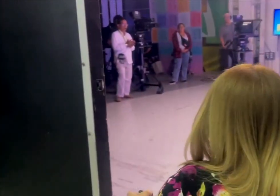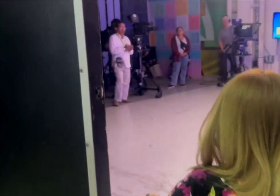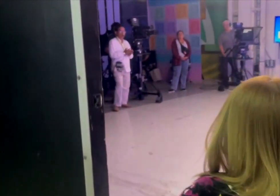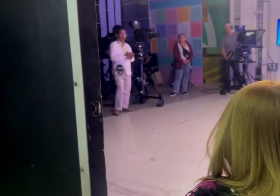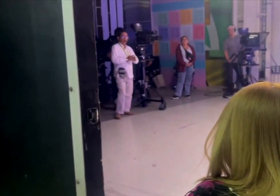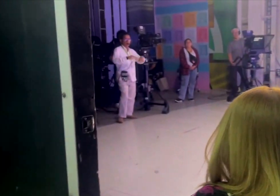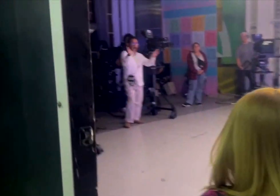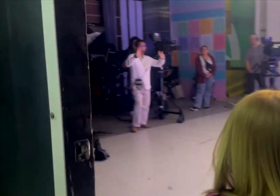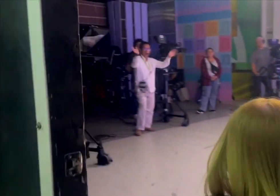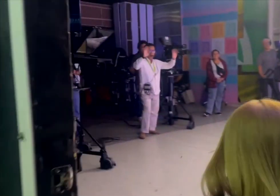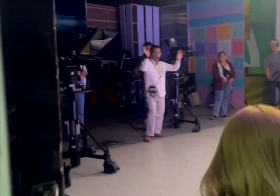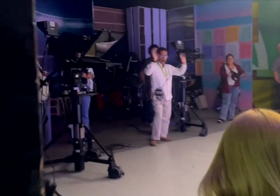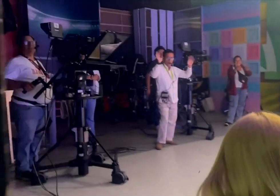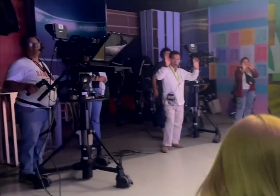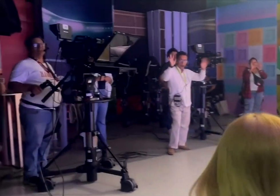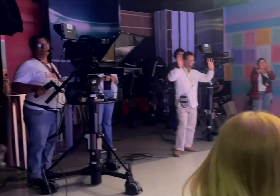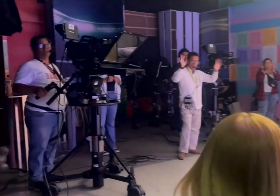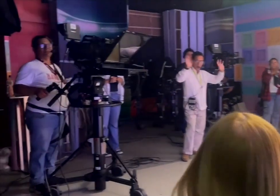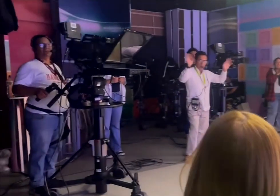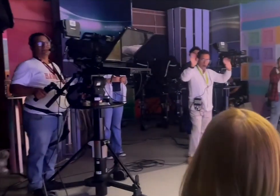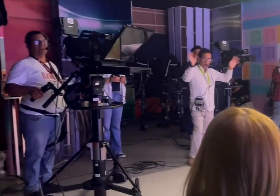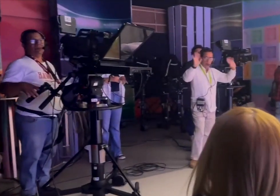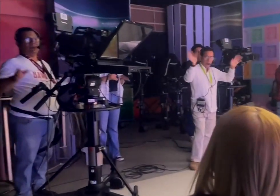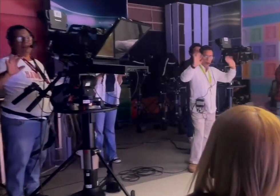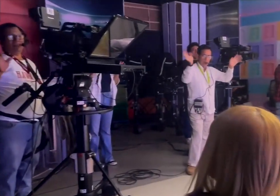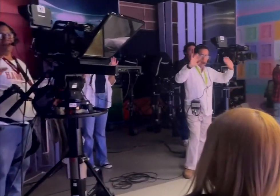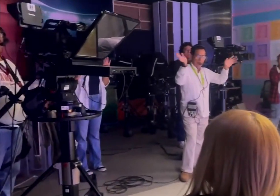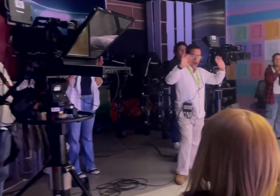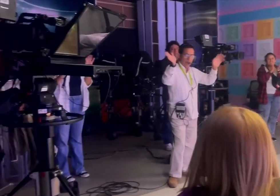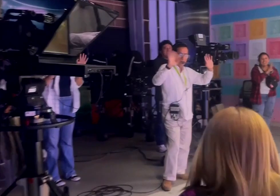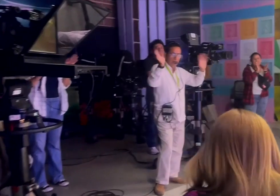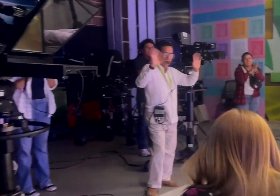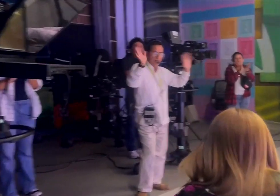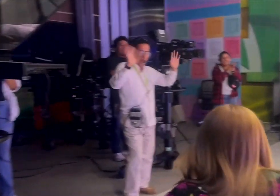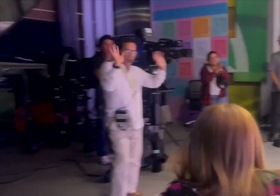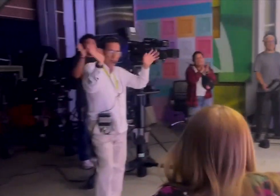Wow, todo ya está bien, está ahí, tranquilito, bien bonito